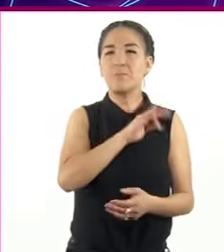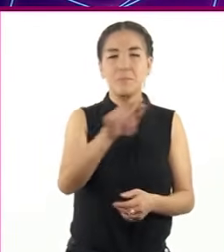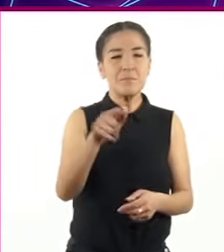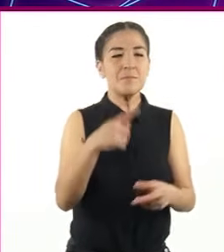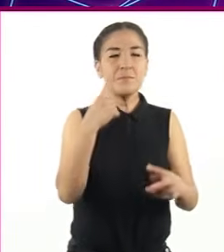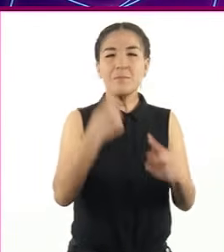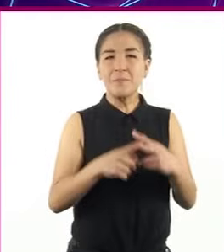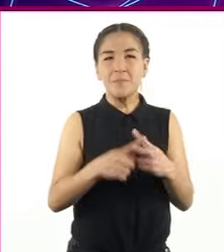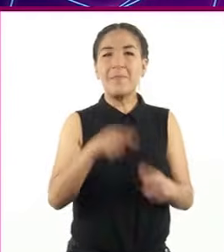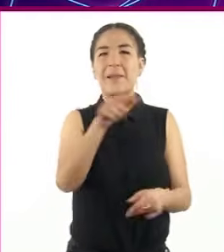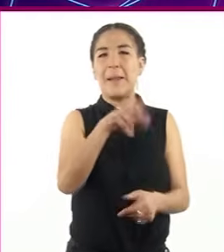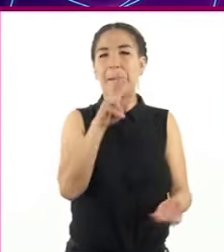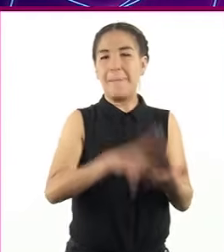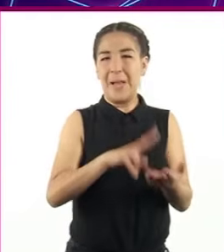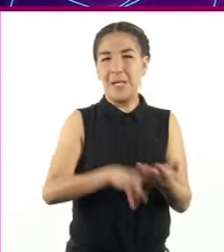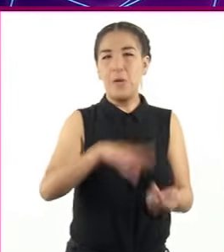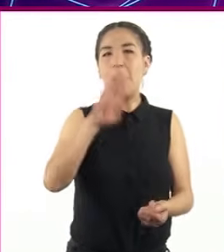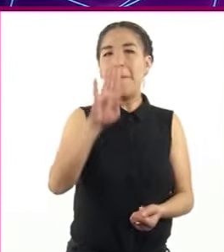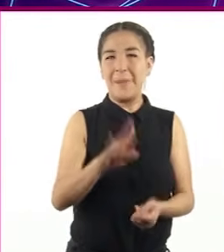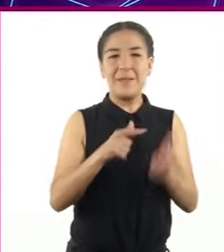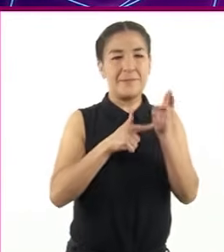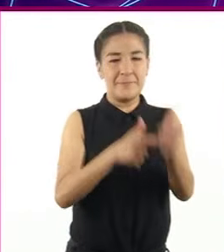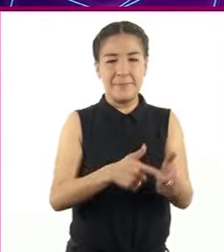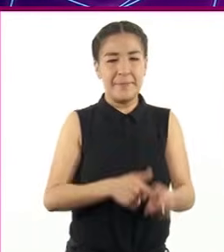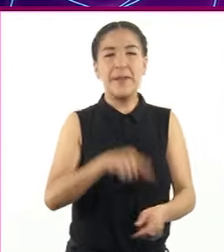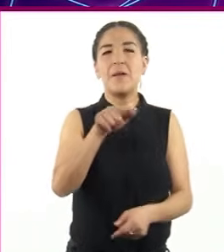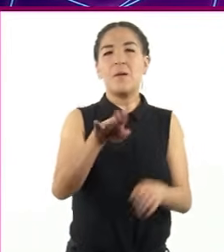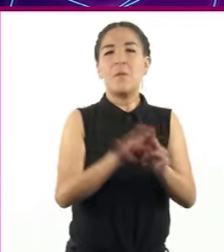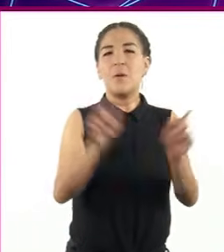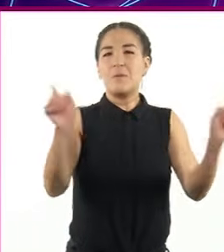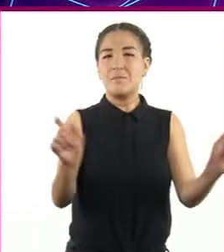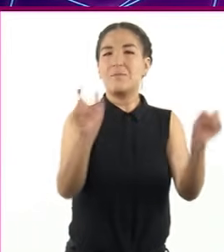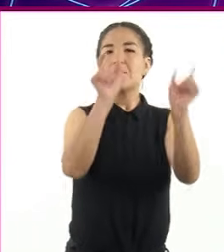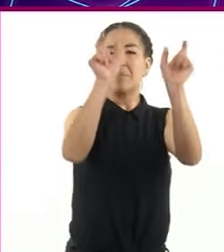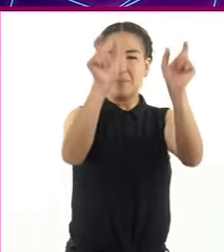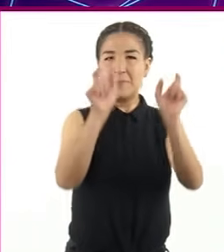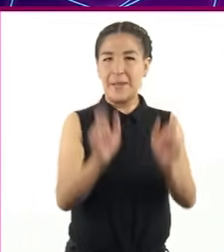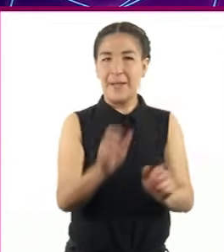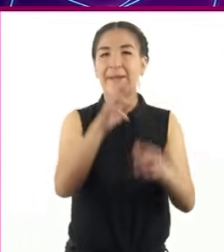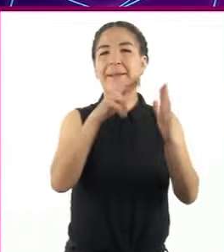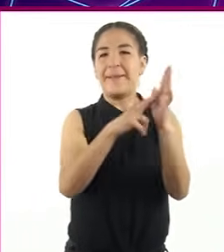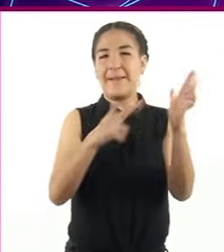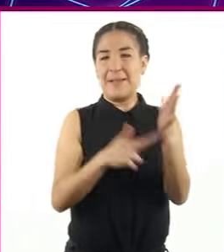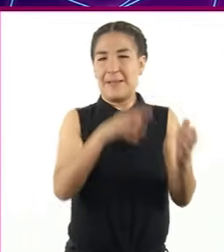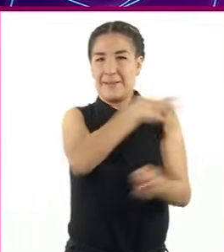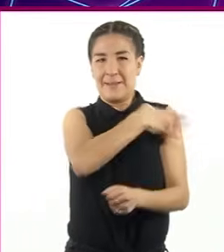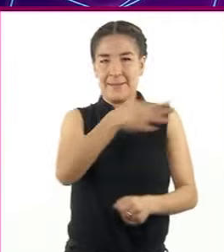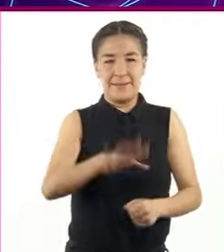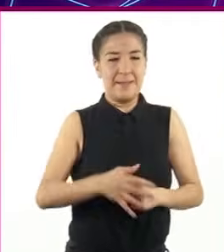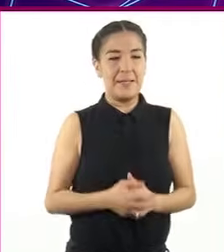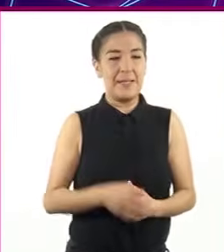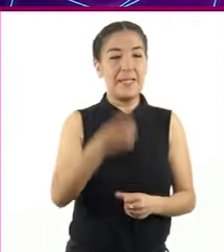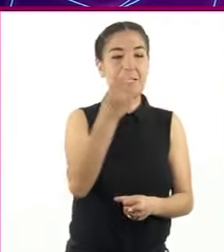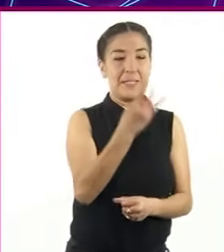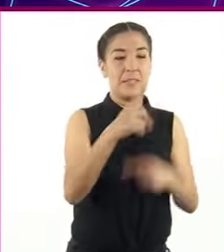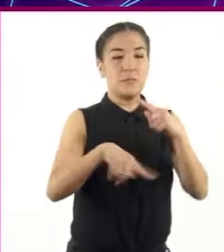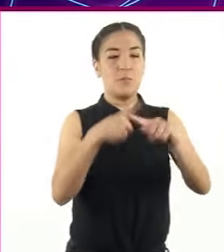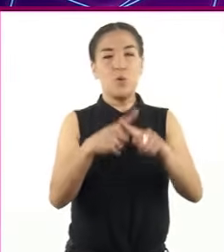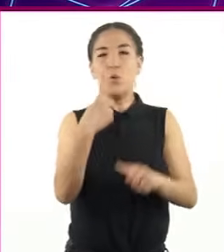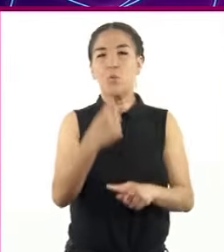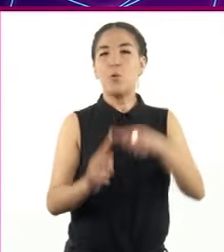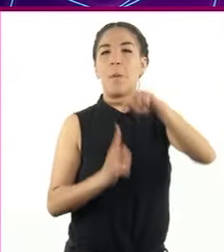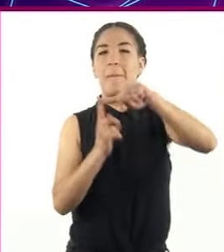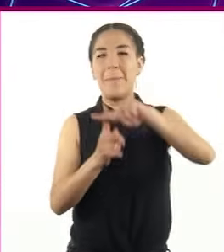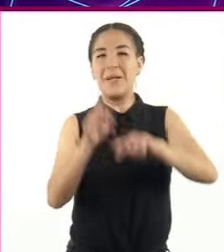calcular el valor de la constante B, sustituyendo los valores en la regla general. 3 por 1 más B